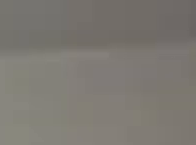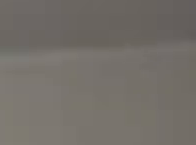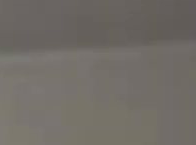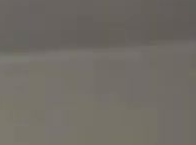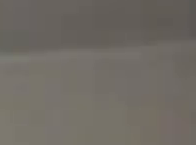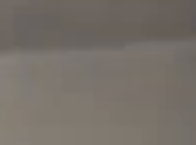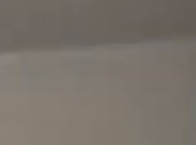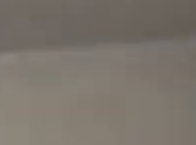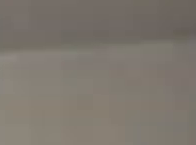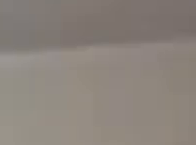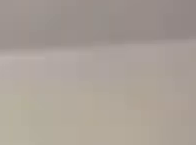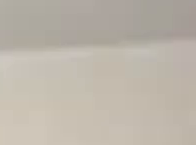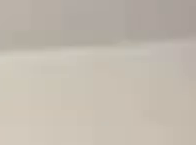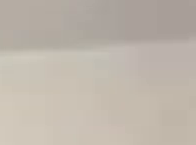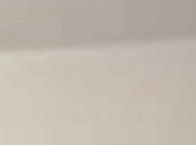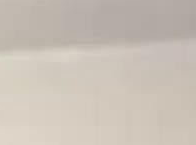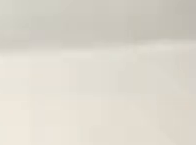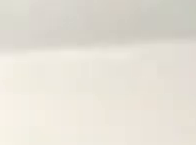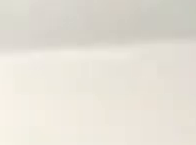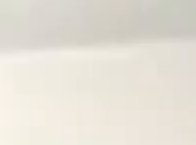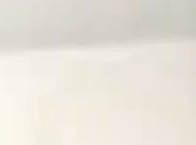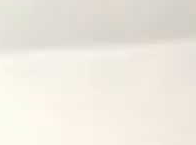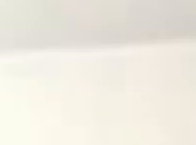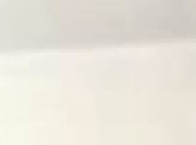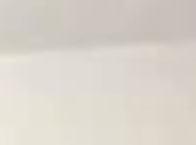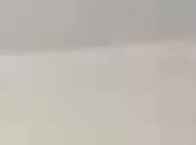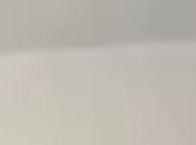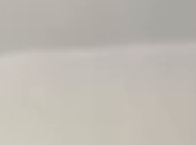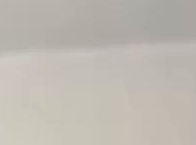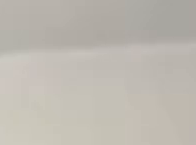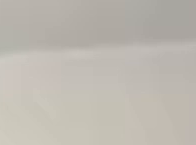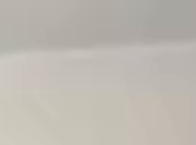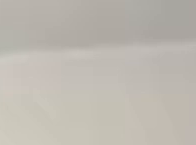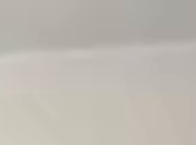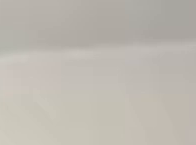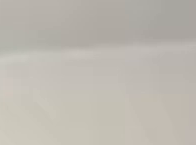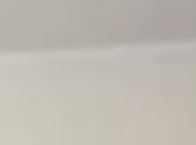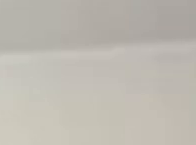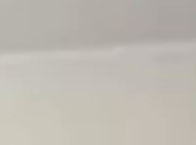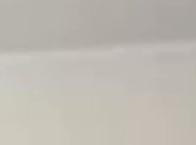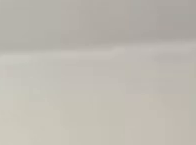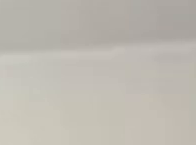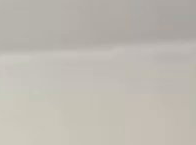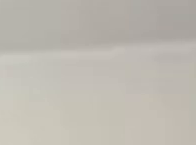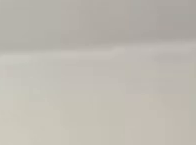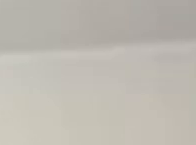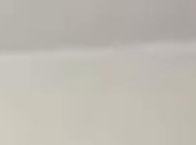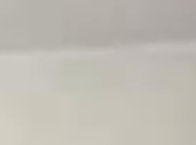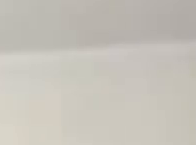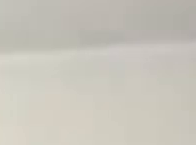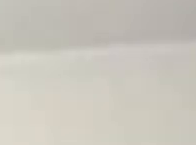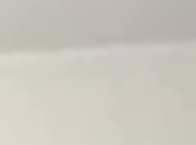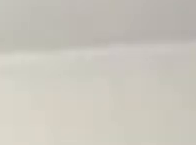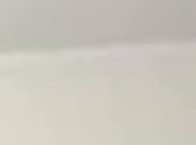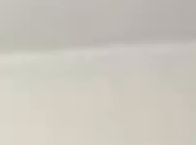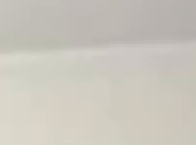acá. El 13 de julio, entonces, la de neurología, y con eso cerramos.